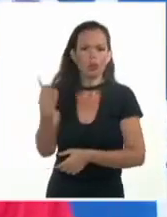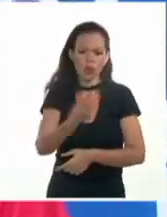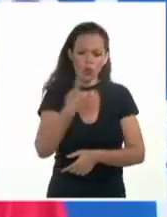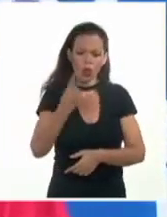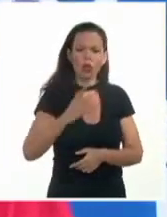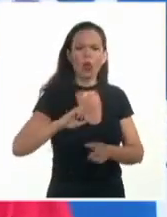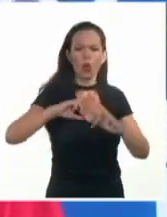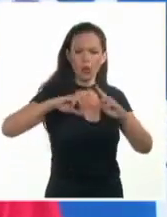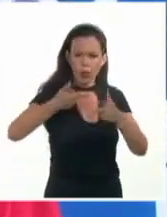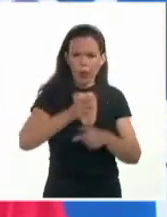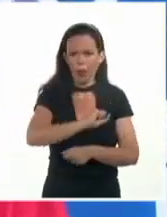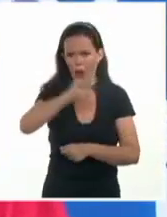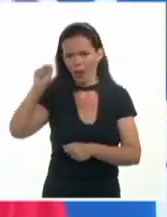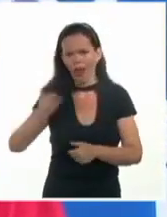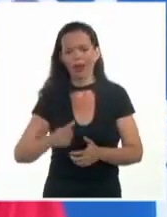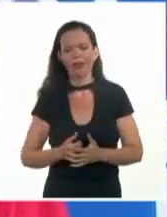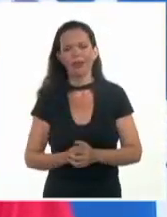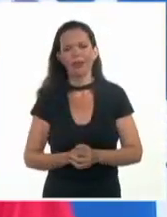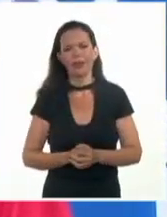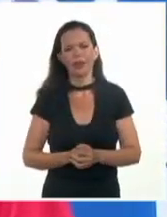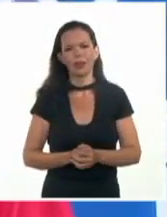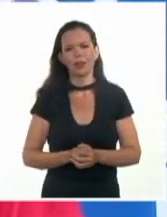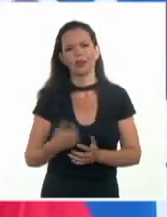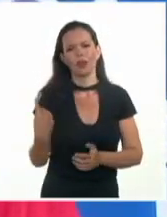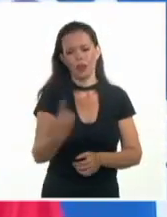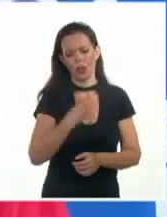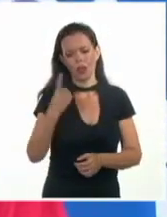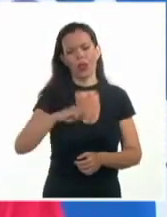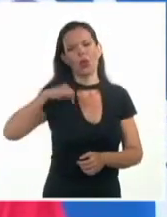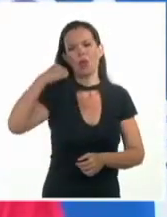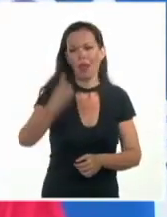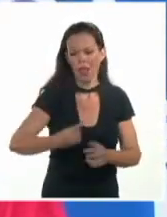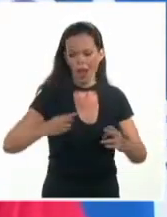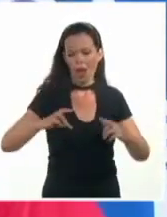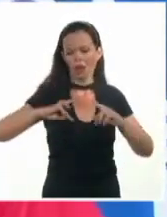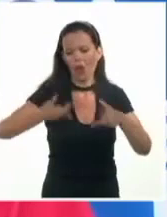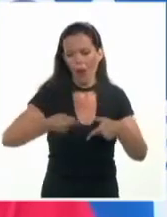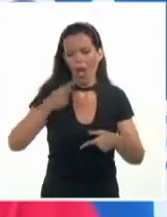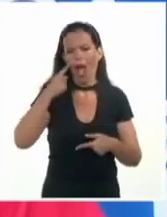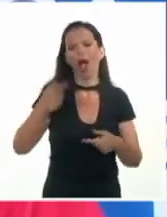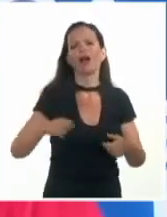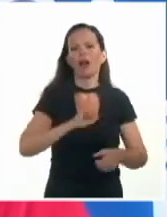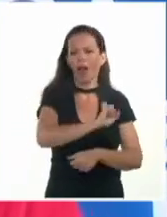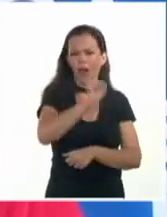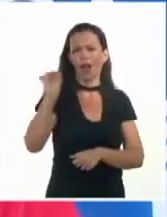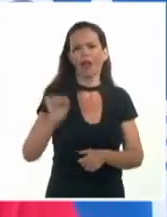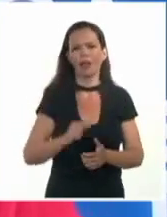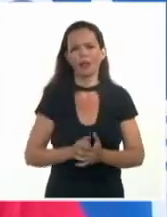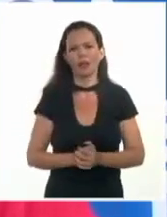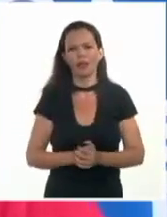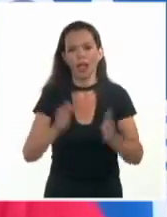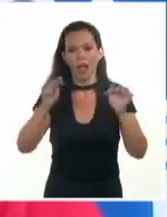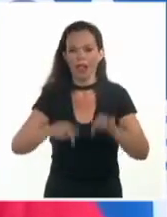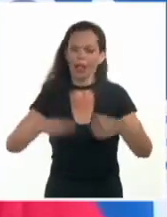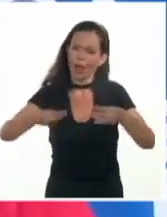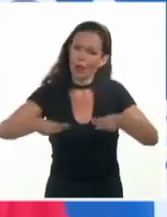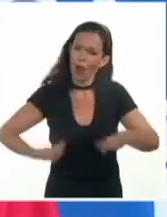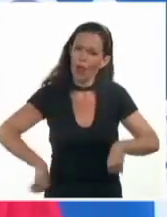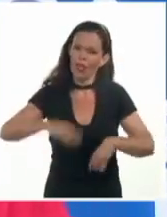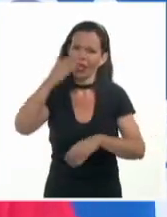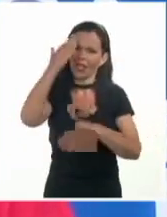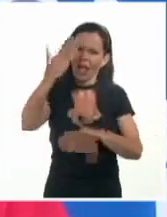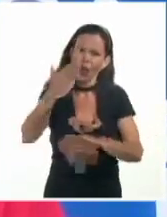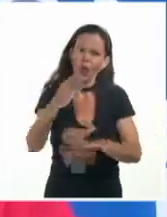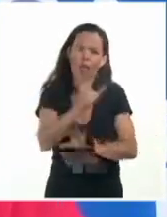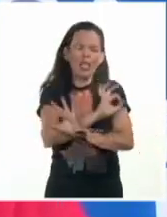el día a día y mañana la In Román, si Dios lo permite, para arriba. El lío con los dos juegos, no hay problema con eso. Quería mandarle un saludo especial a mi